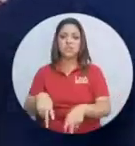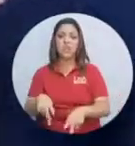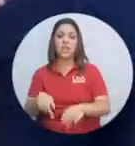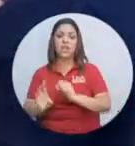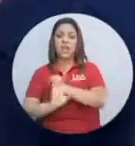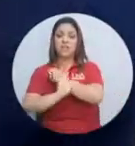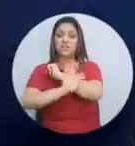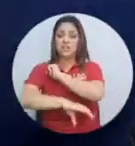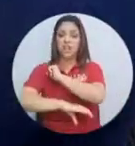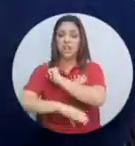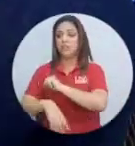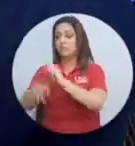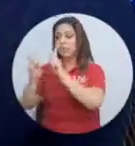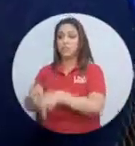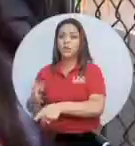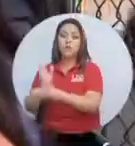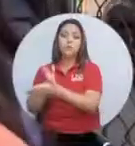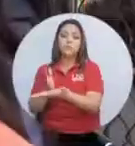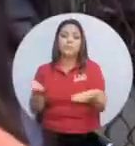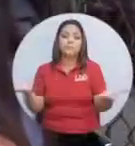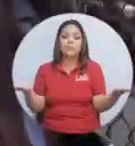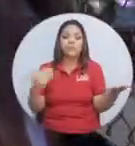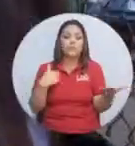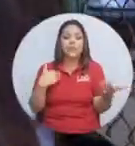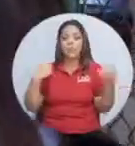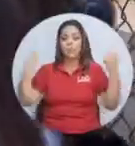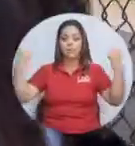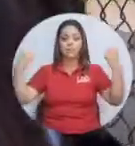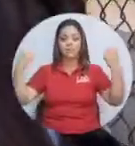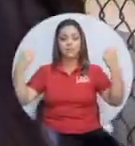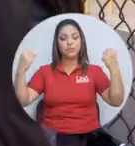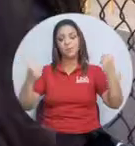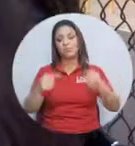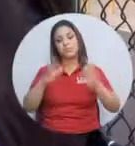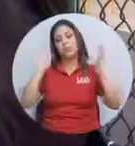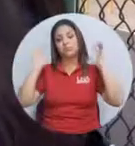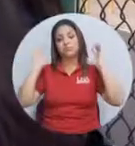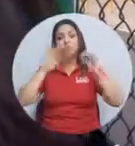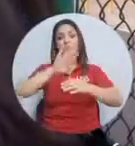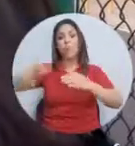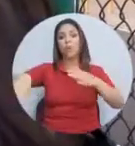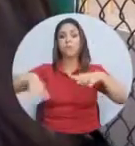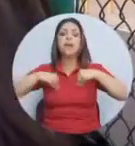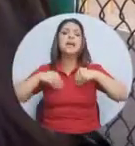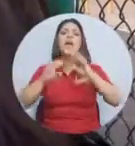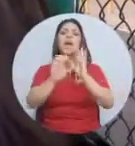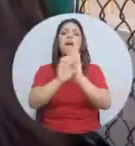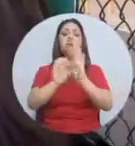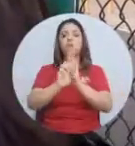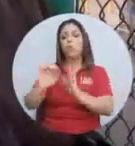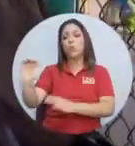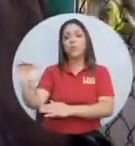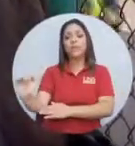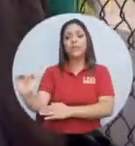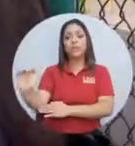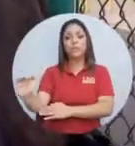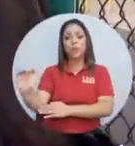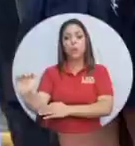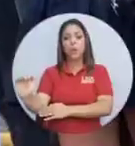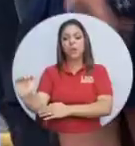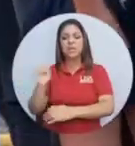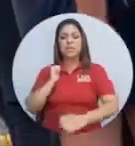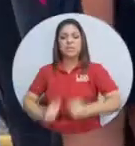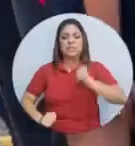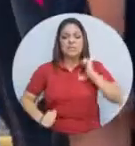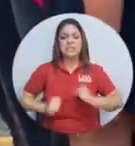validación es social. Esa persona intenta, piensen ustedes en un niño o una niña que quiere hacer algo, ganar algo y hace un berrinche, revisa